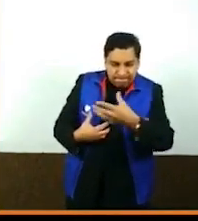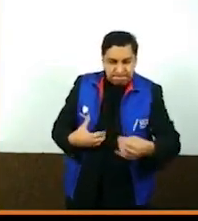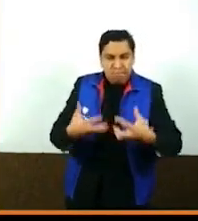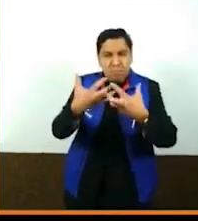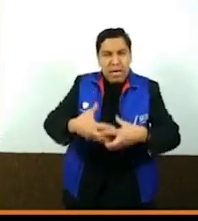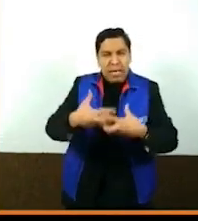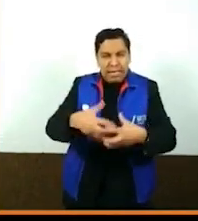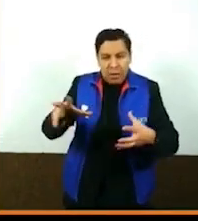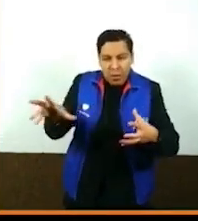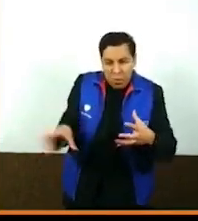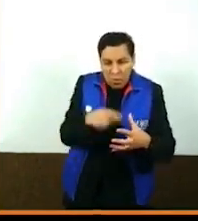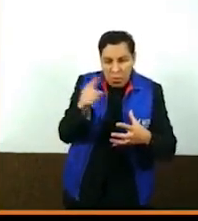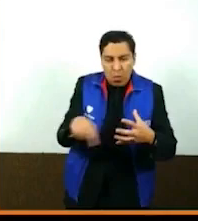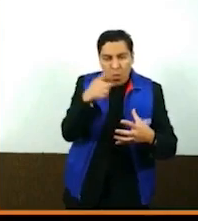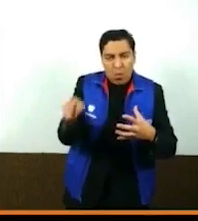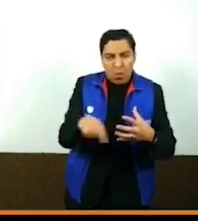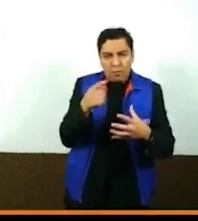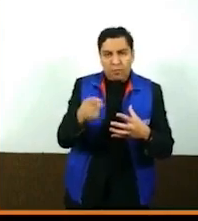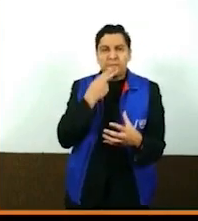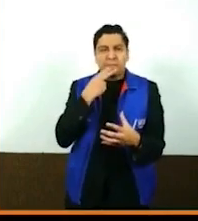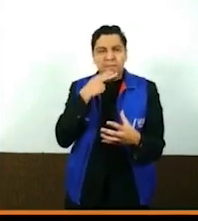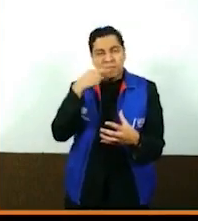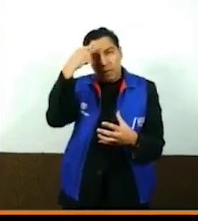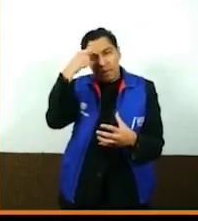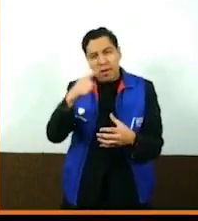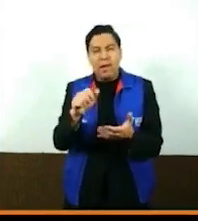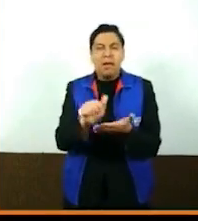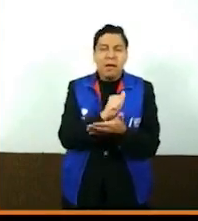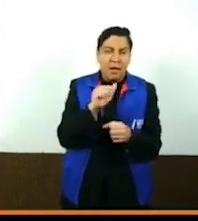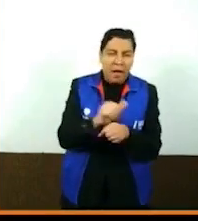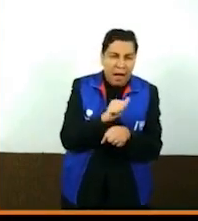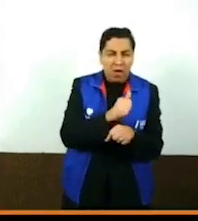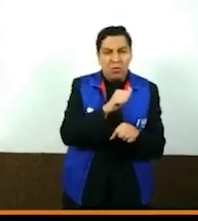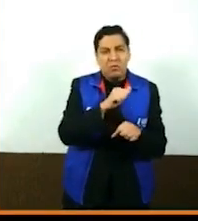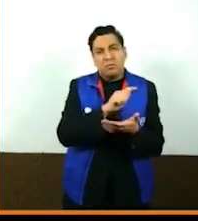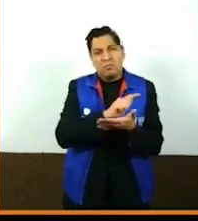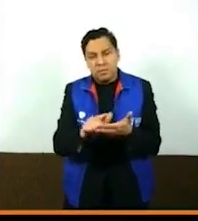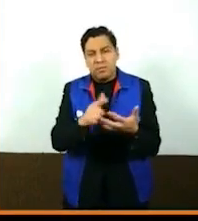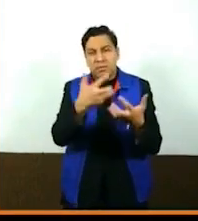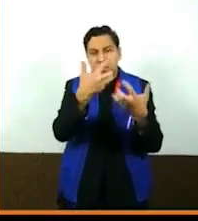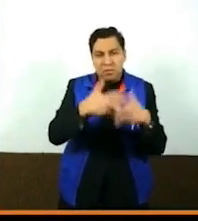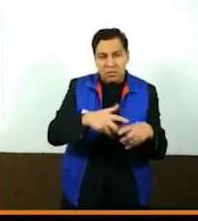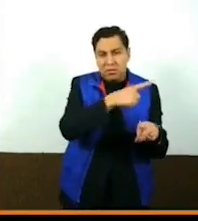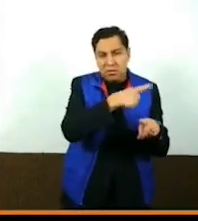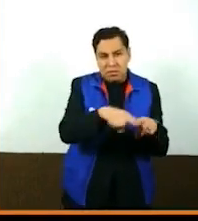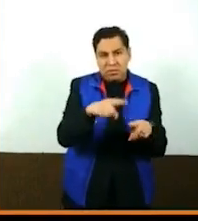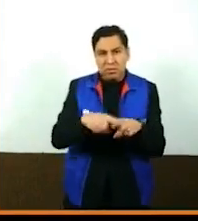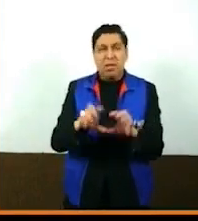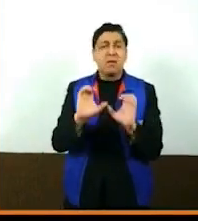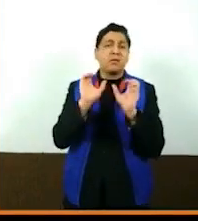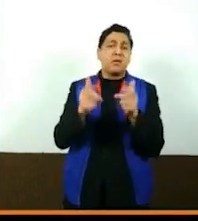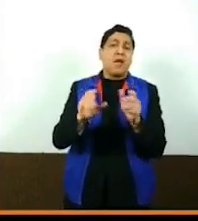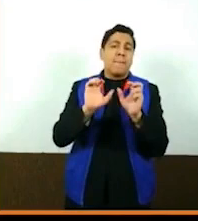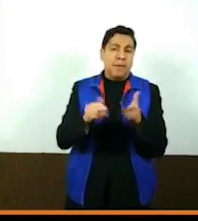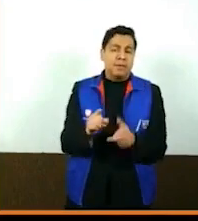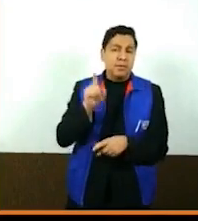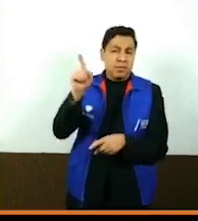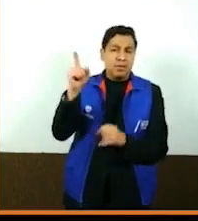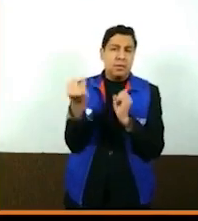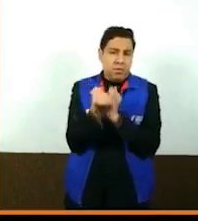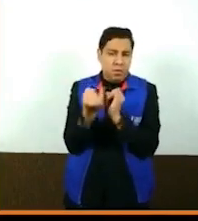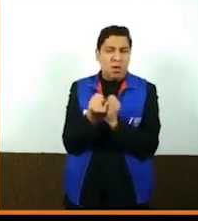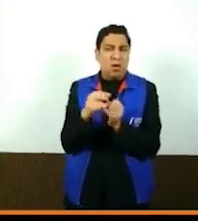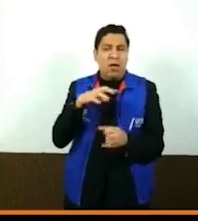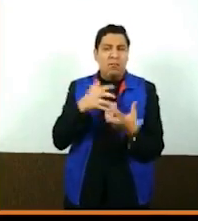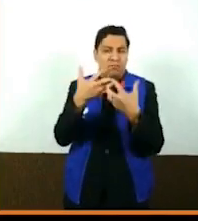en nuestra estrategia de emisión cero. Y además, en nuestra región, en San José, Chiapas, es un lugar de mucha agricultura, que